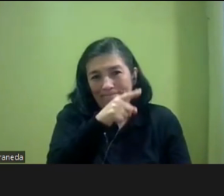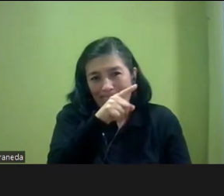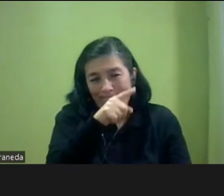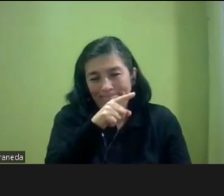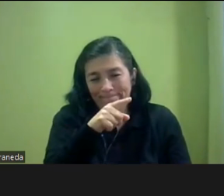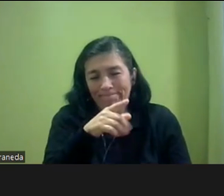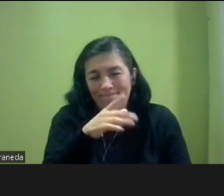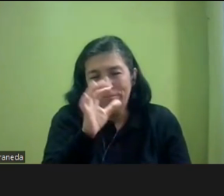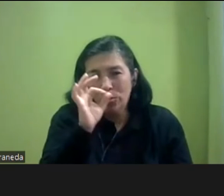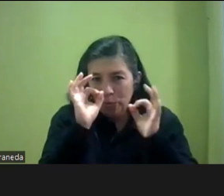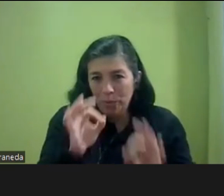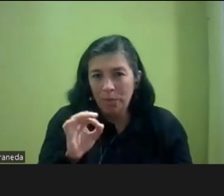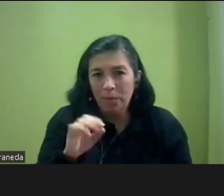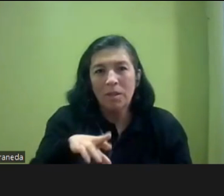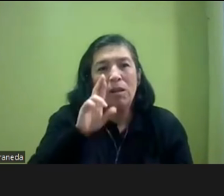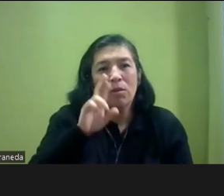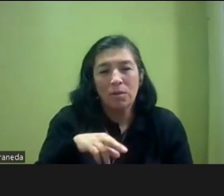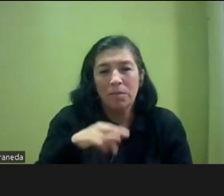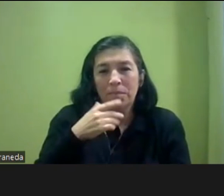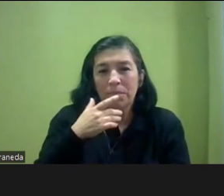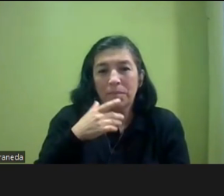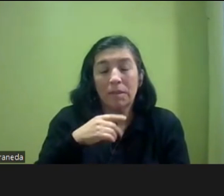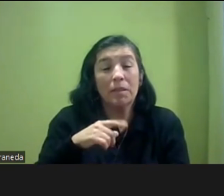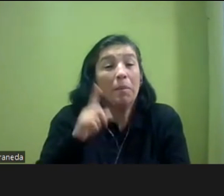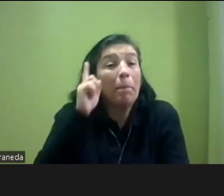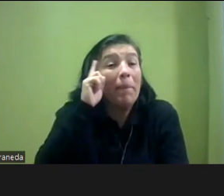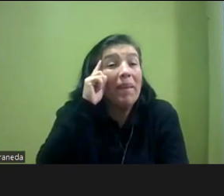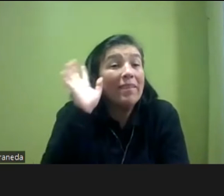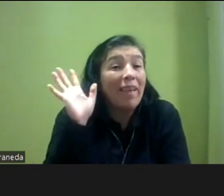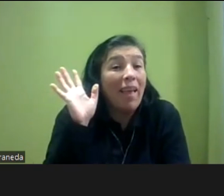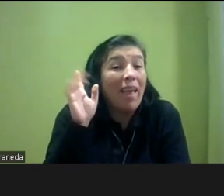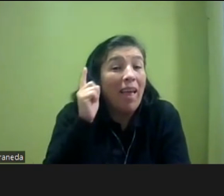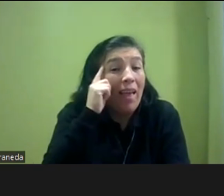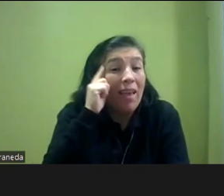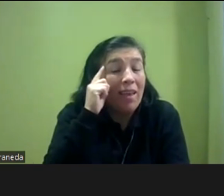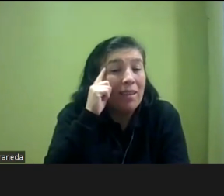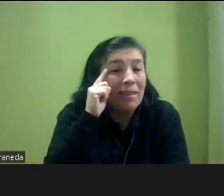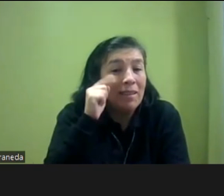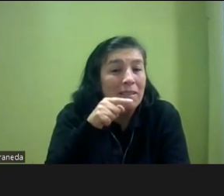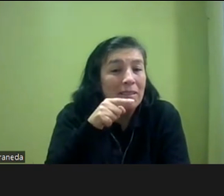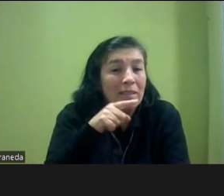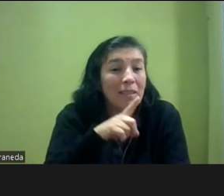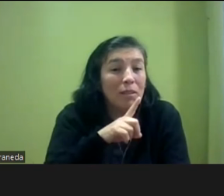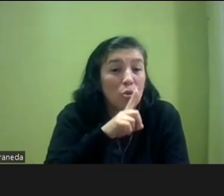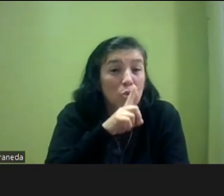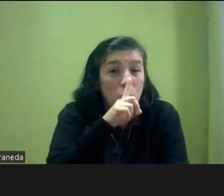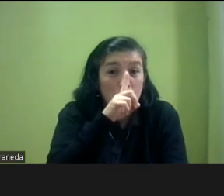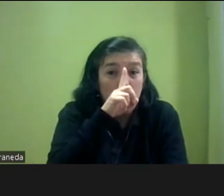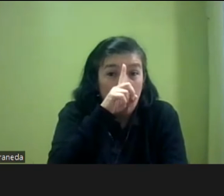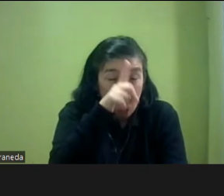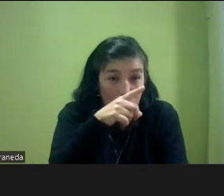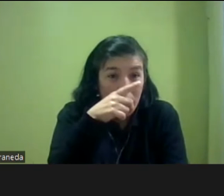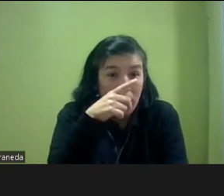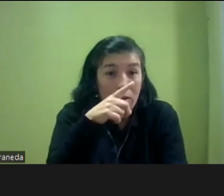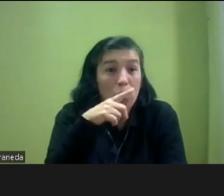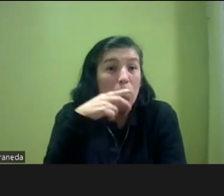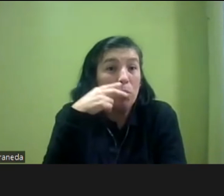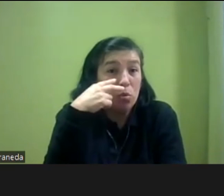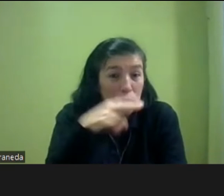Eh, y se supone que detrás de esta práctica